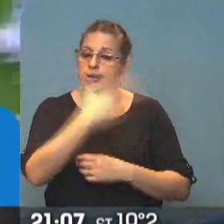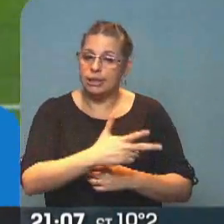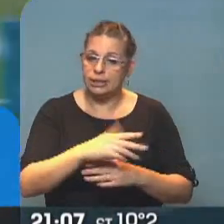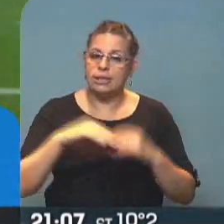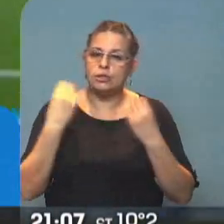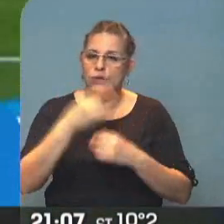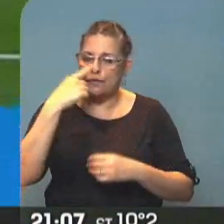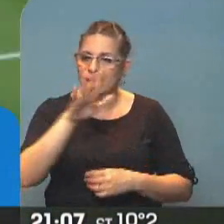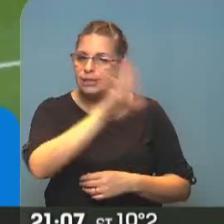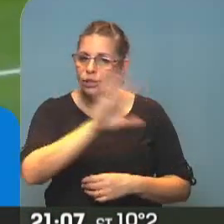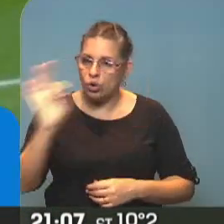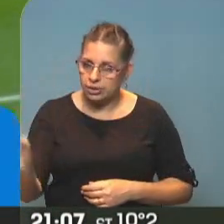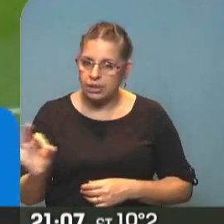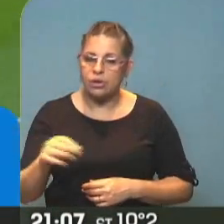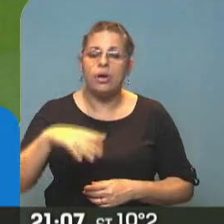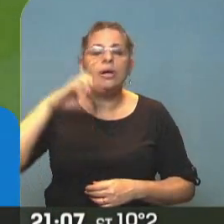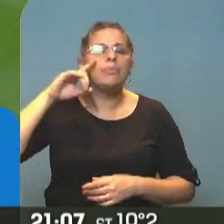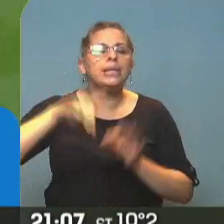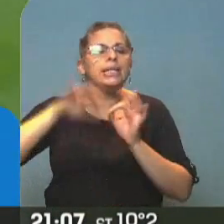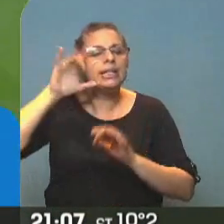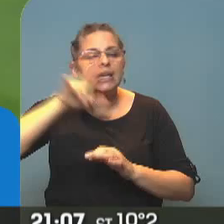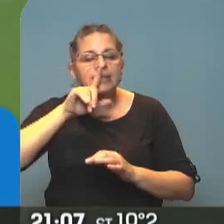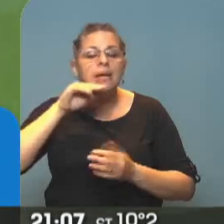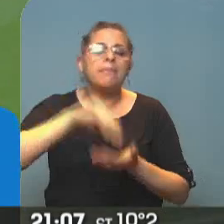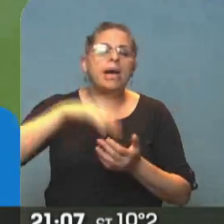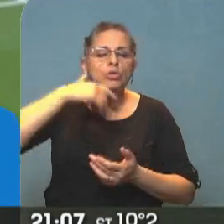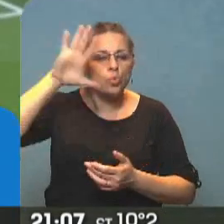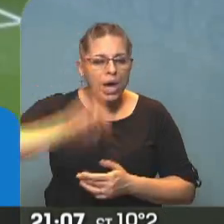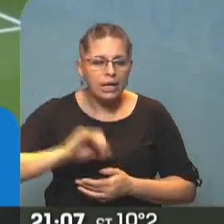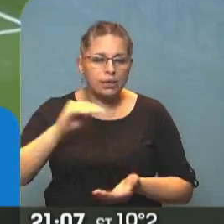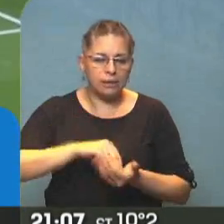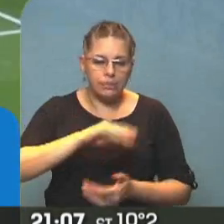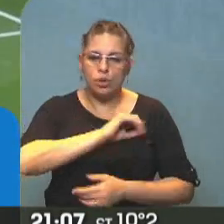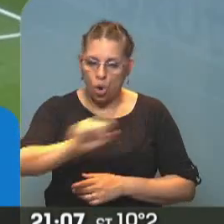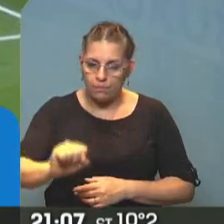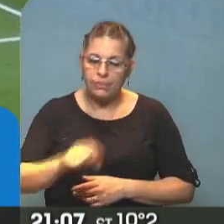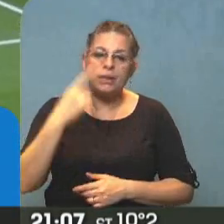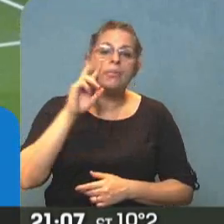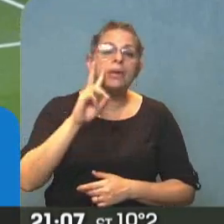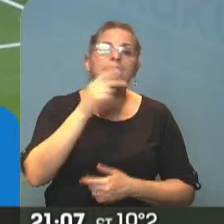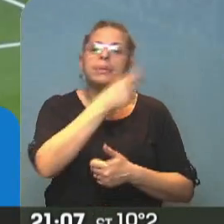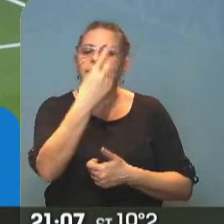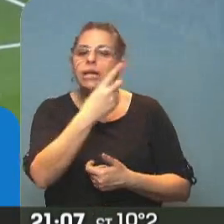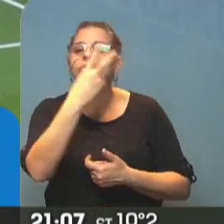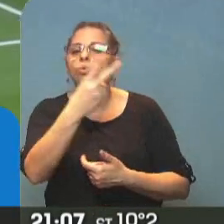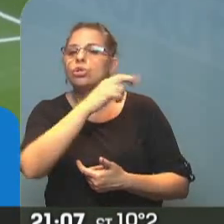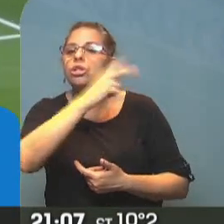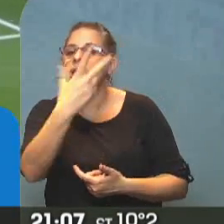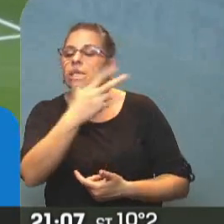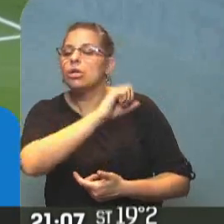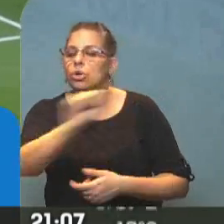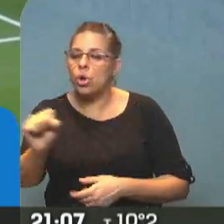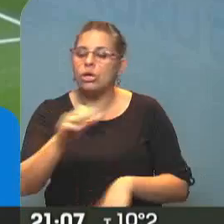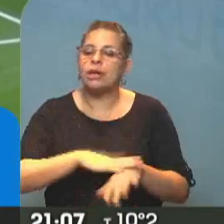Piqué y Suárez van a concretar los restantes. Ahí veíamos el primero, el segundo y también el tercero a cargo